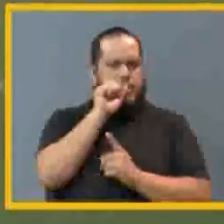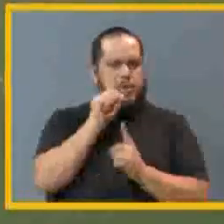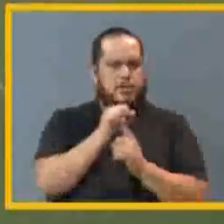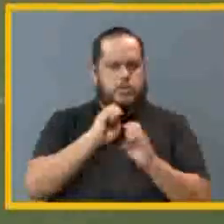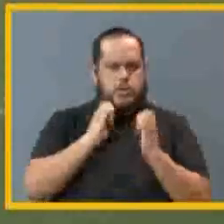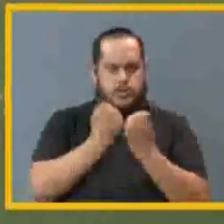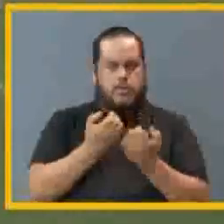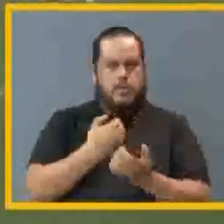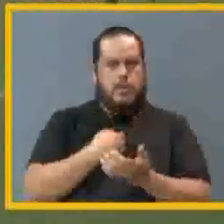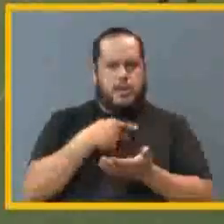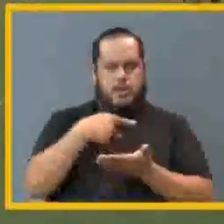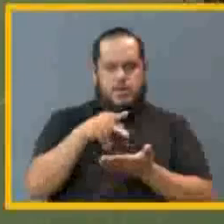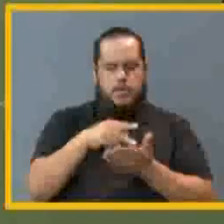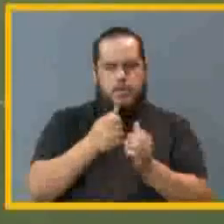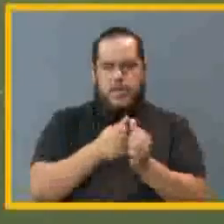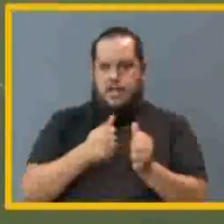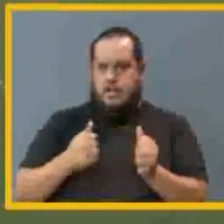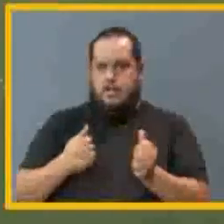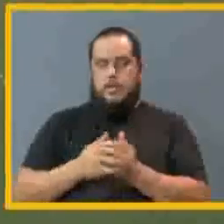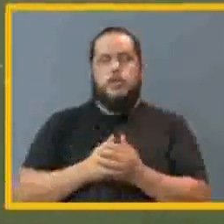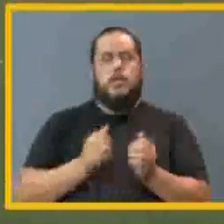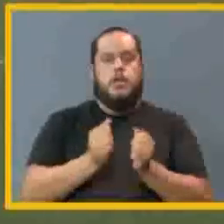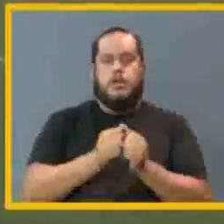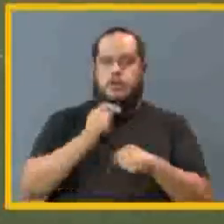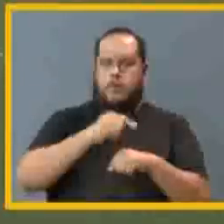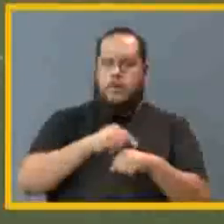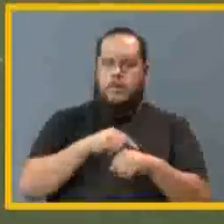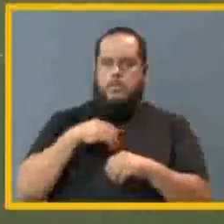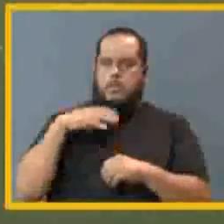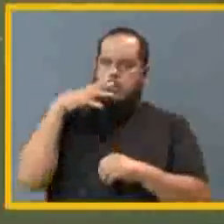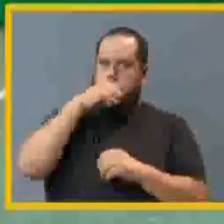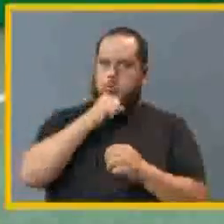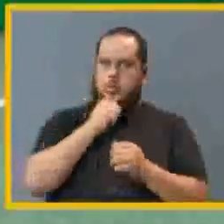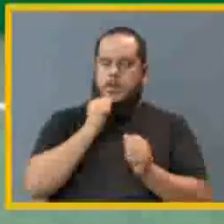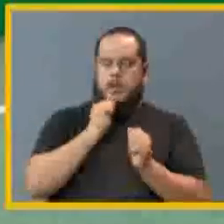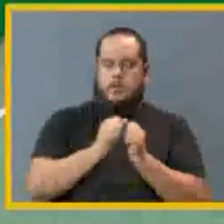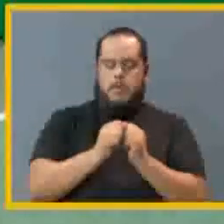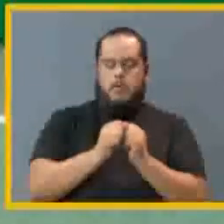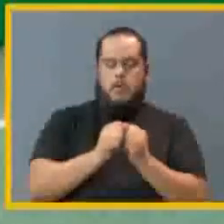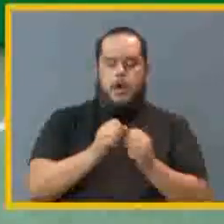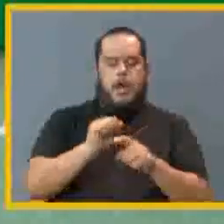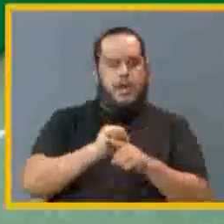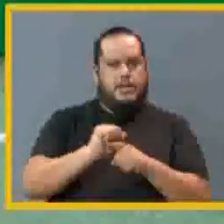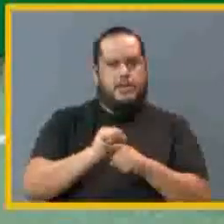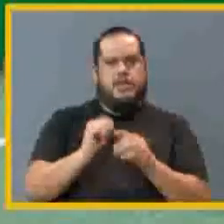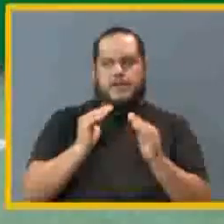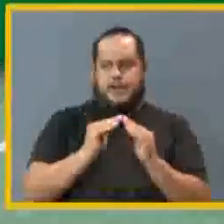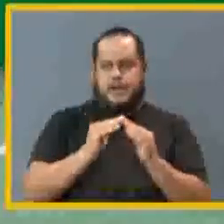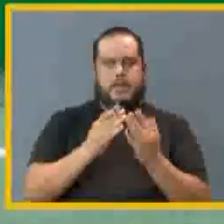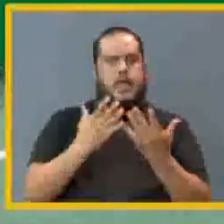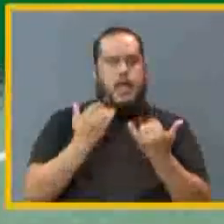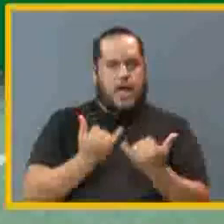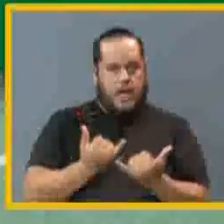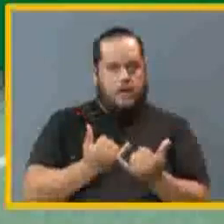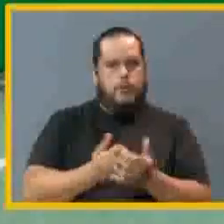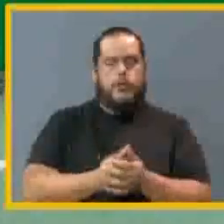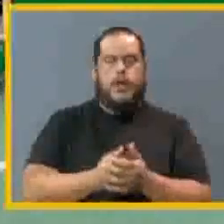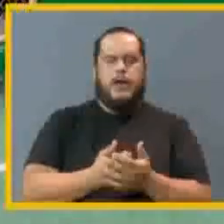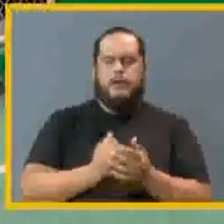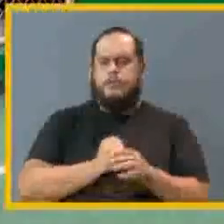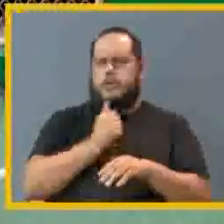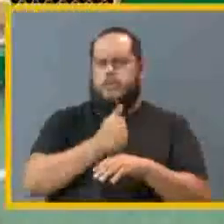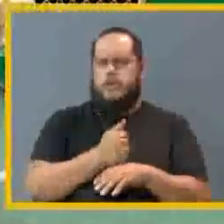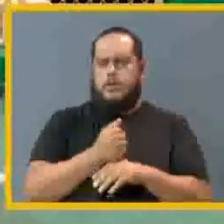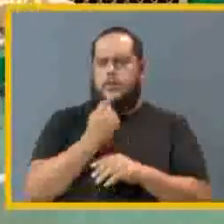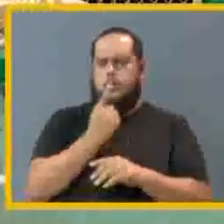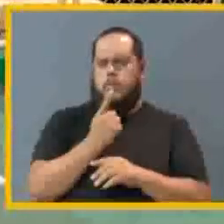momento tenía salarios atrasados y con el tiempo nos dimos cuenta que pasó a entrenar en casa. Y ahora, incluso lo que se planteaba